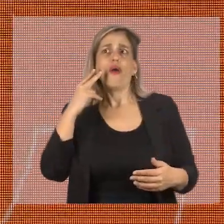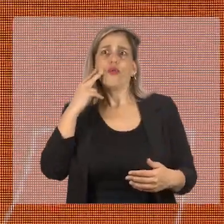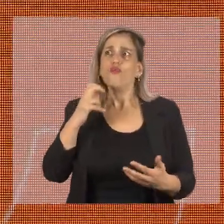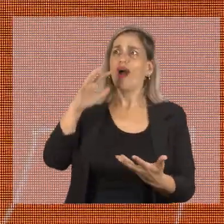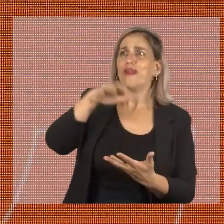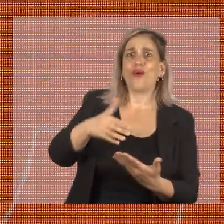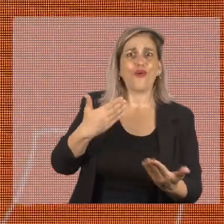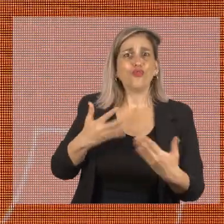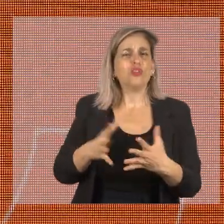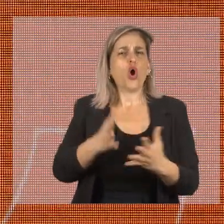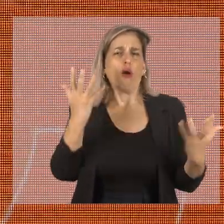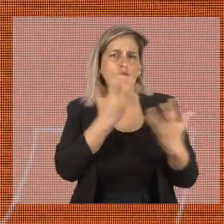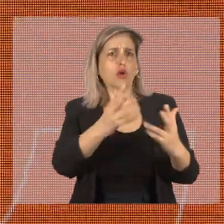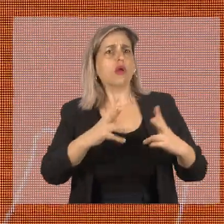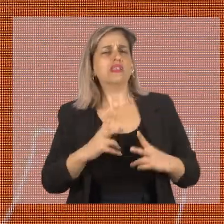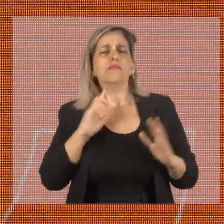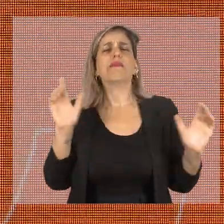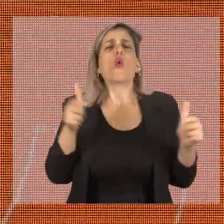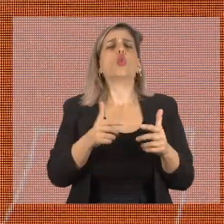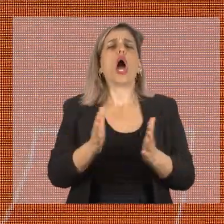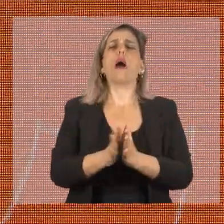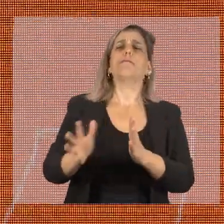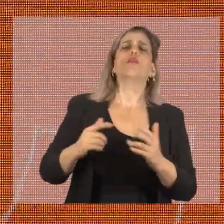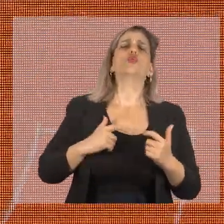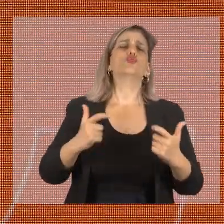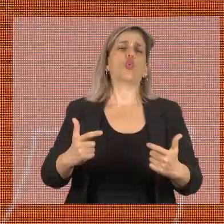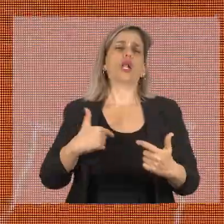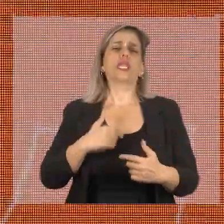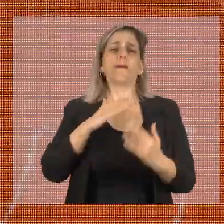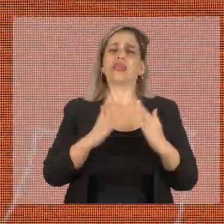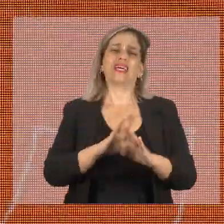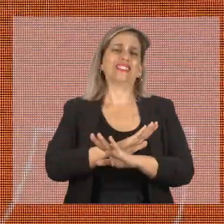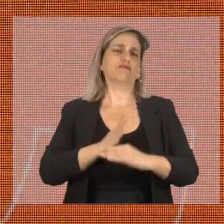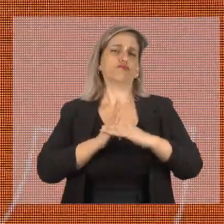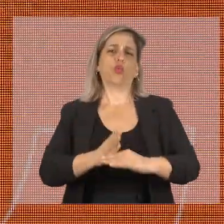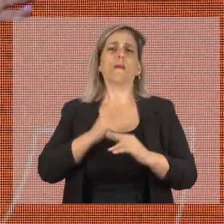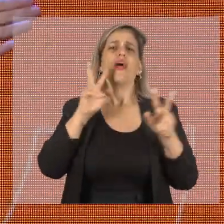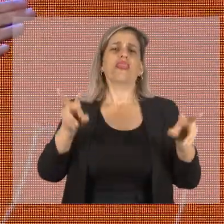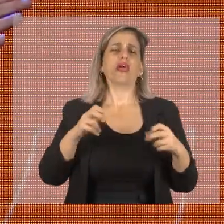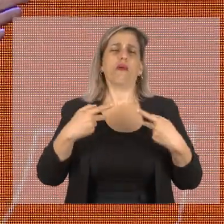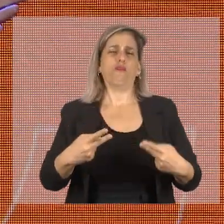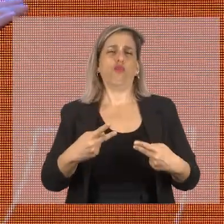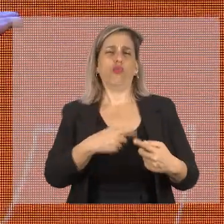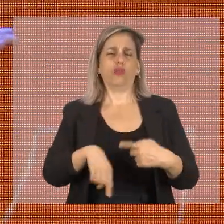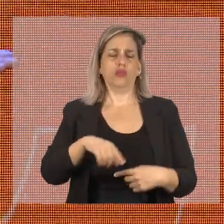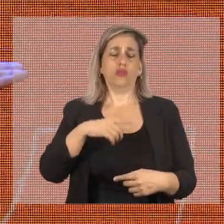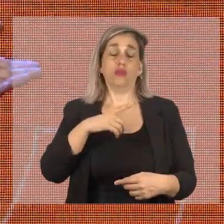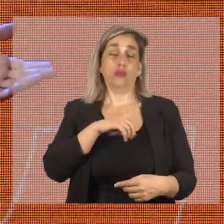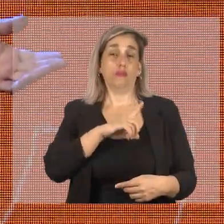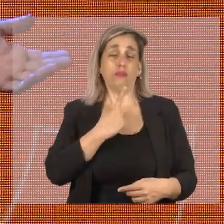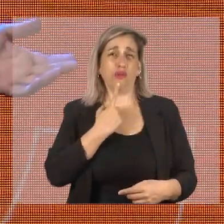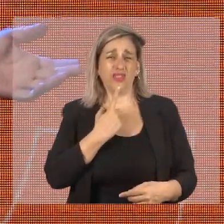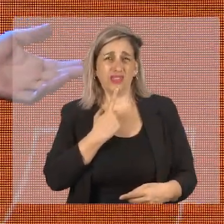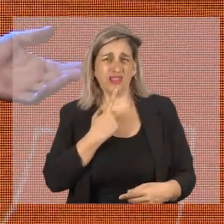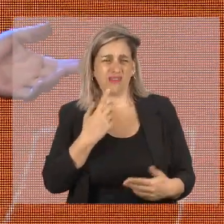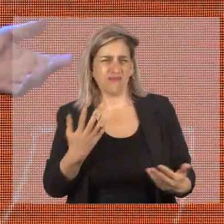cuando me junto con alguien y me dice: no, por suerte en mi casa ya no se habla ni de fútbol ni de política. Ahí me da mucha tristeza